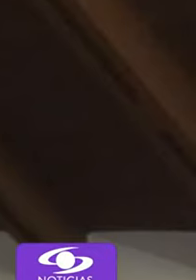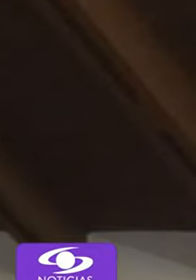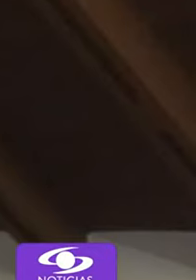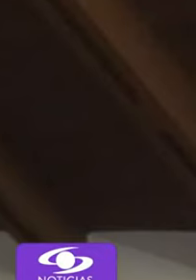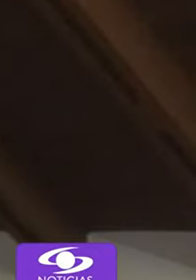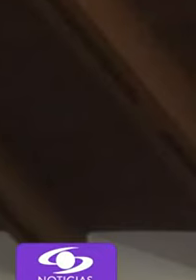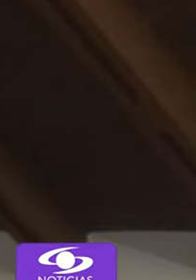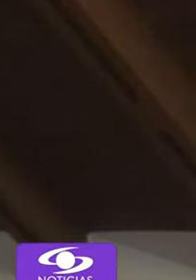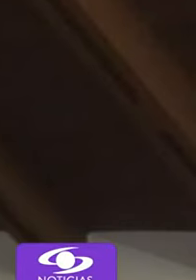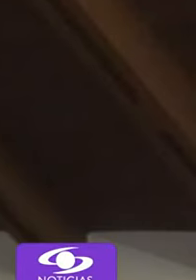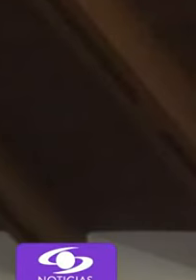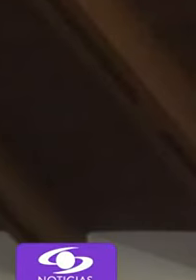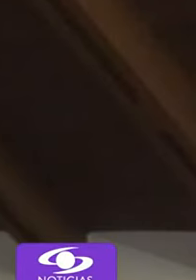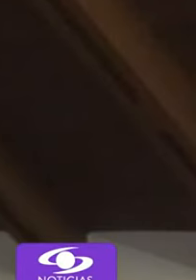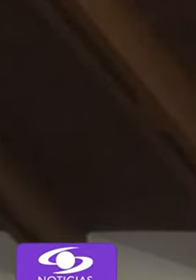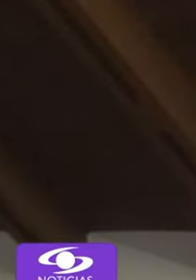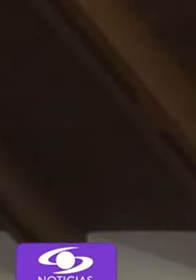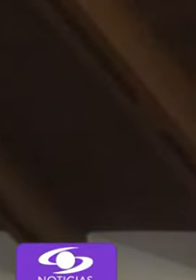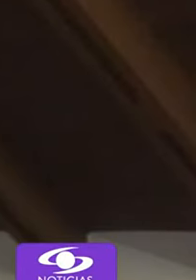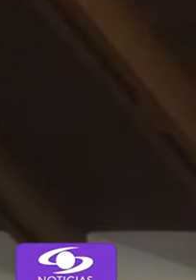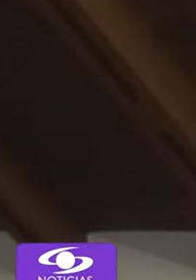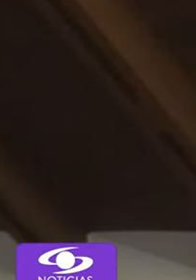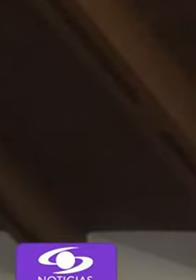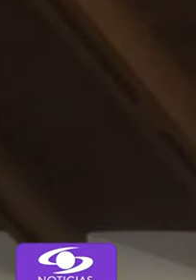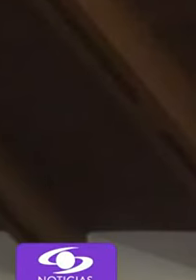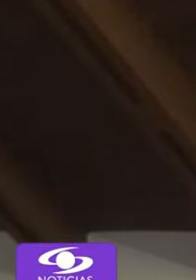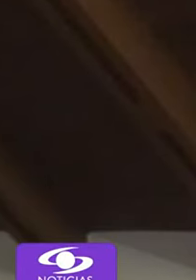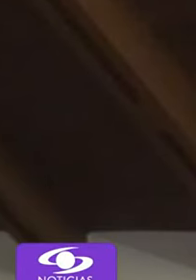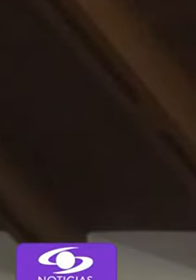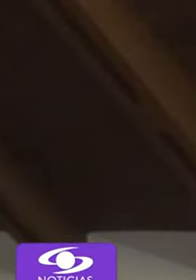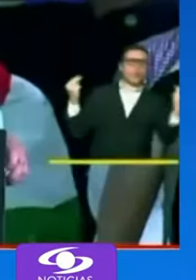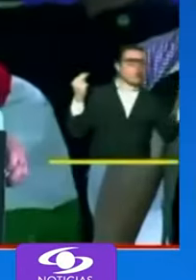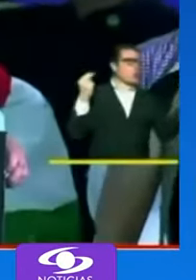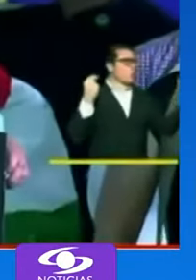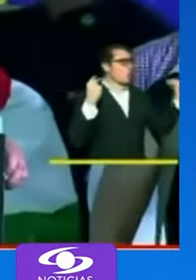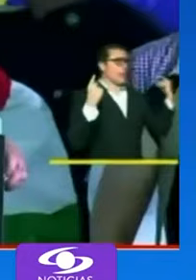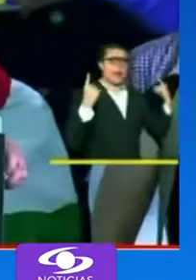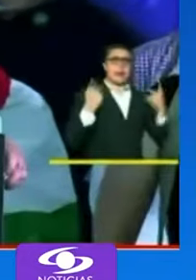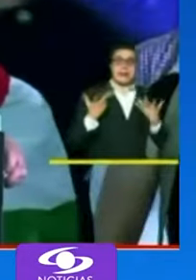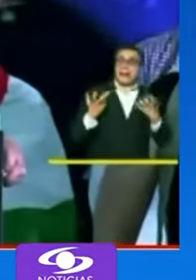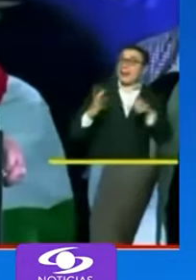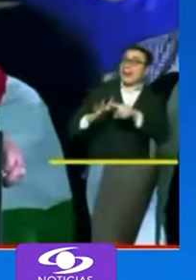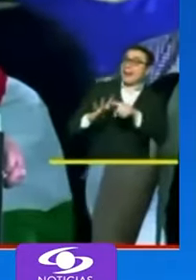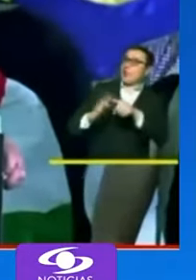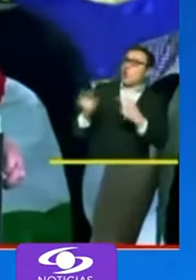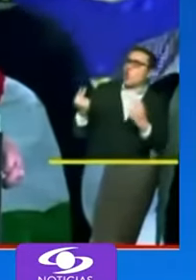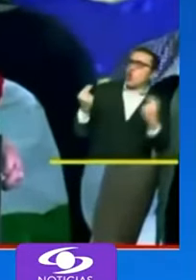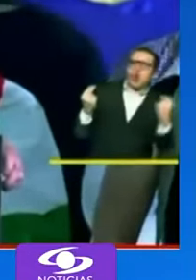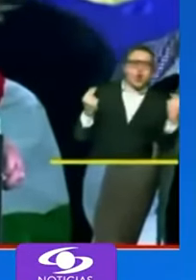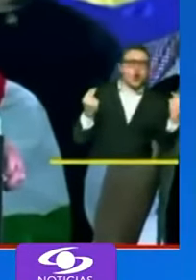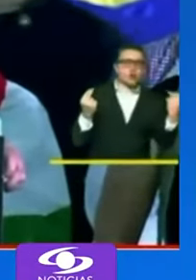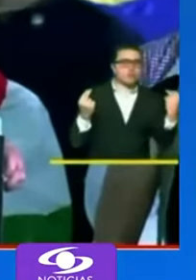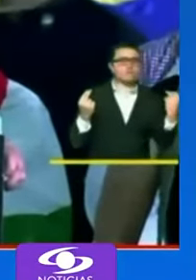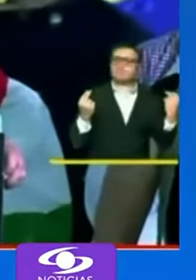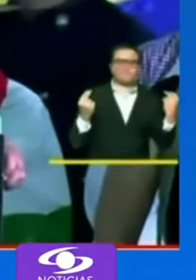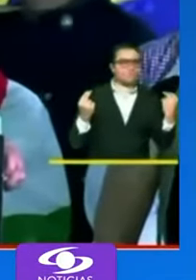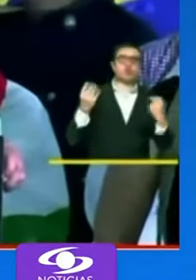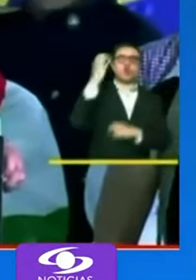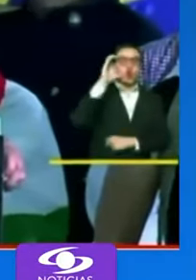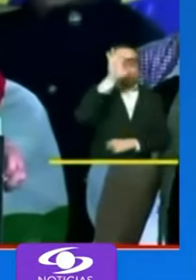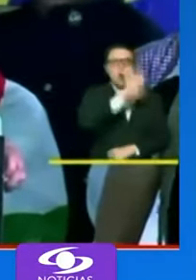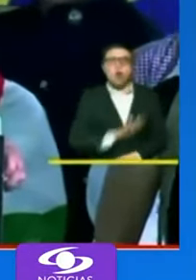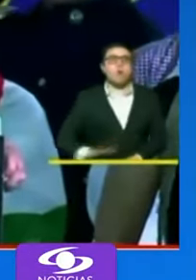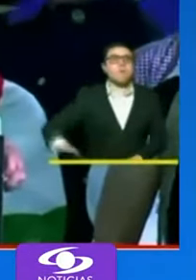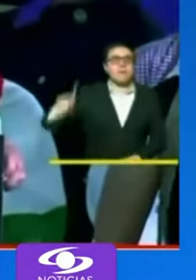la de la Constitución las ideas que él quiera pero en una democracia esas ideas tienen unas consecuencias y